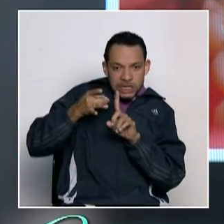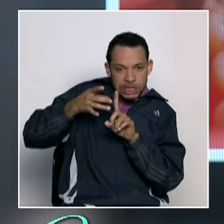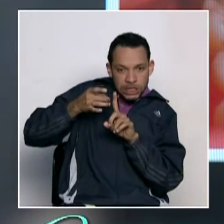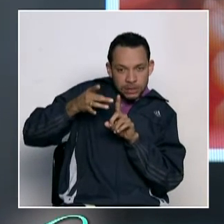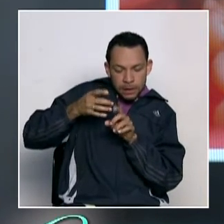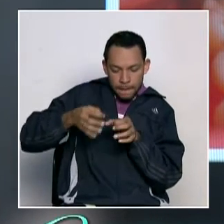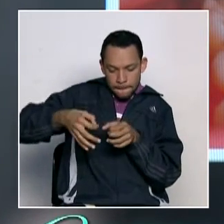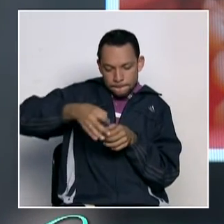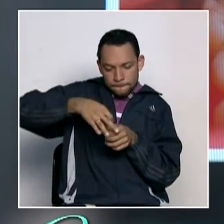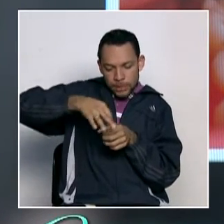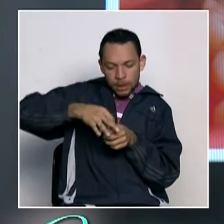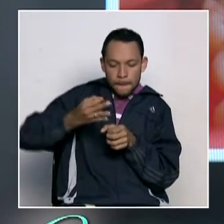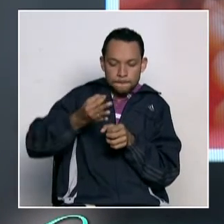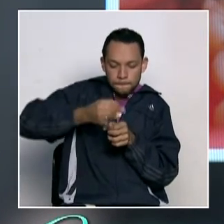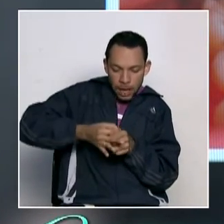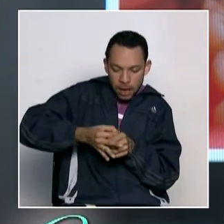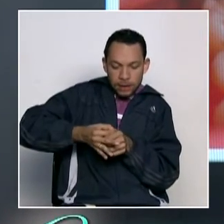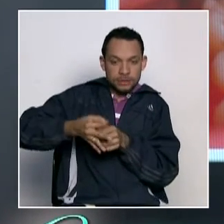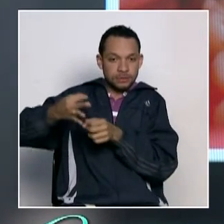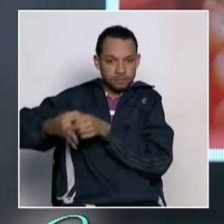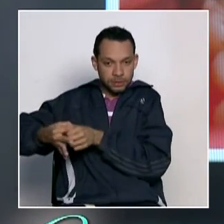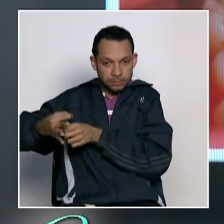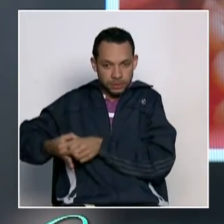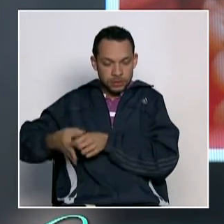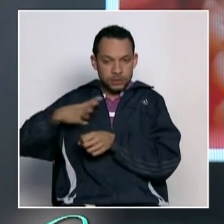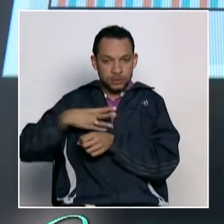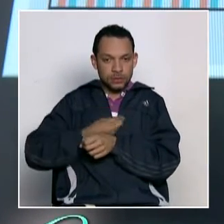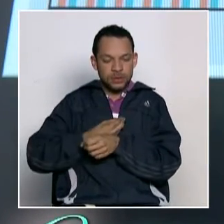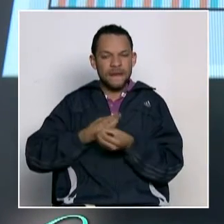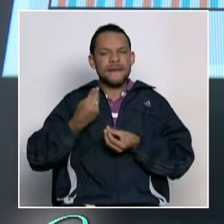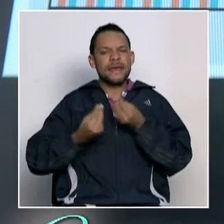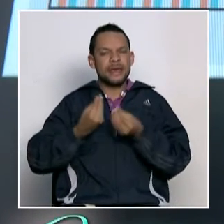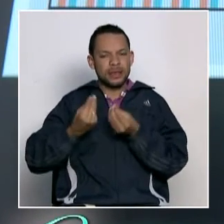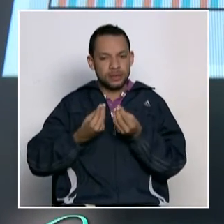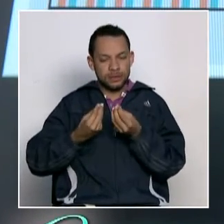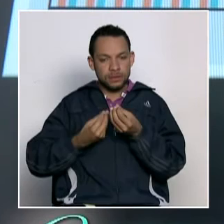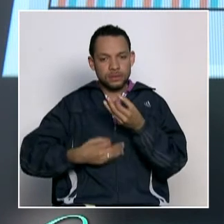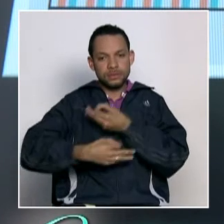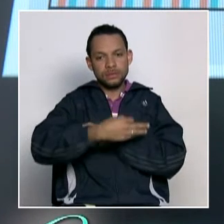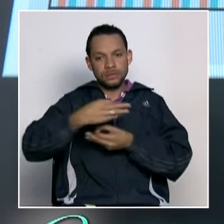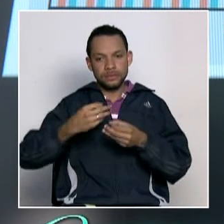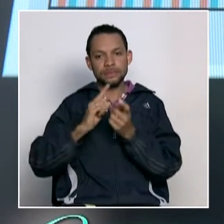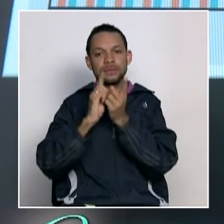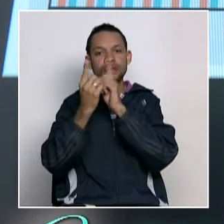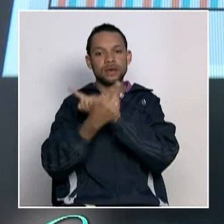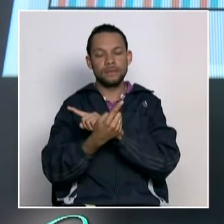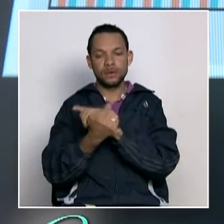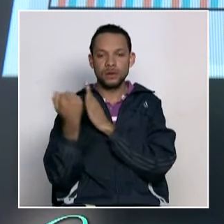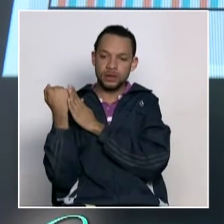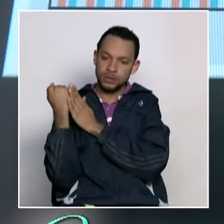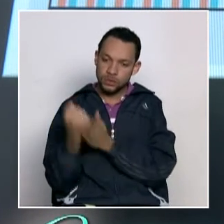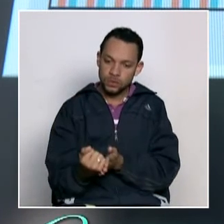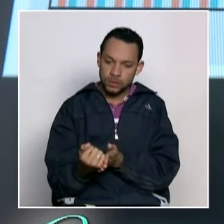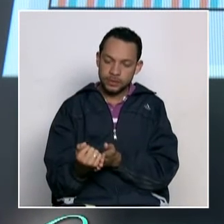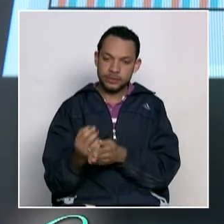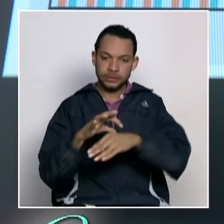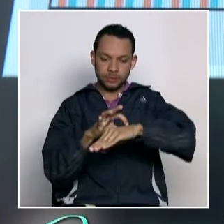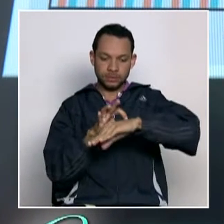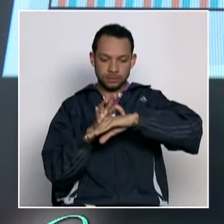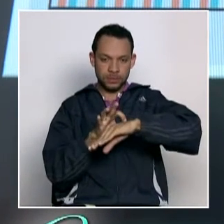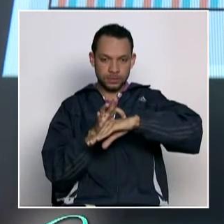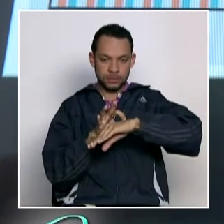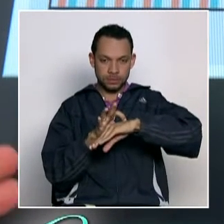poco desadaptadas. Y decidimos nosotros entonces hacer esos cambios. Pero miren, la medicina